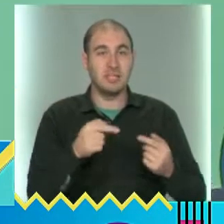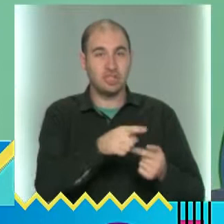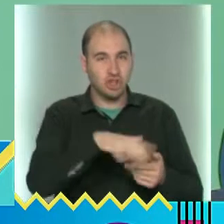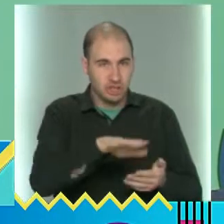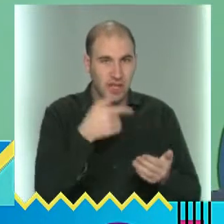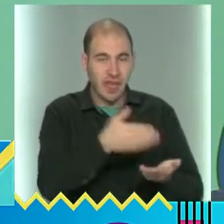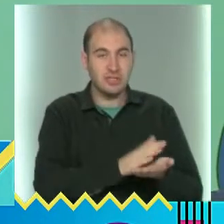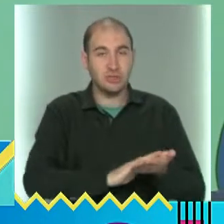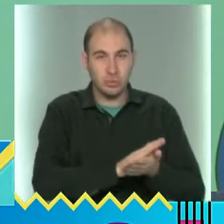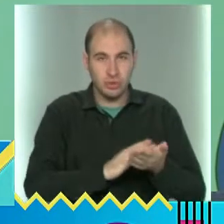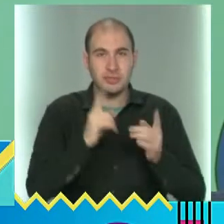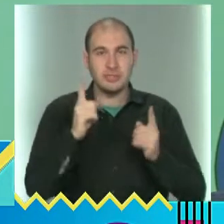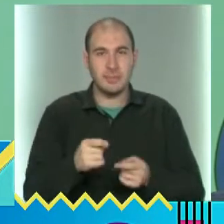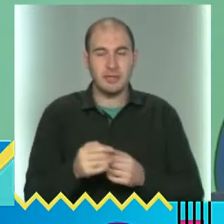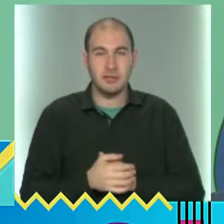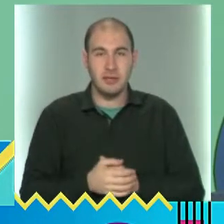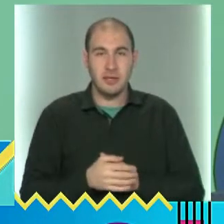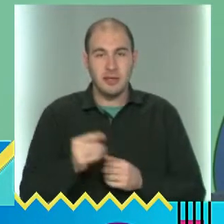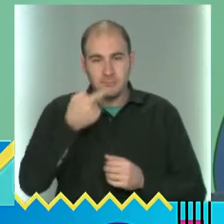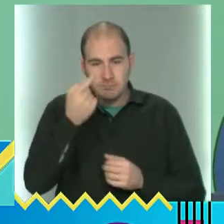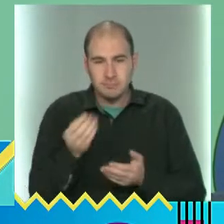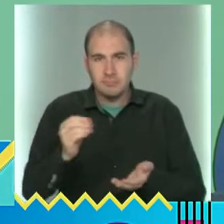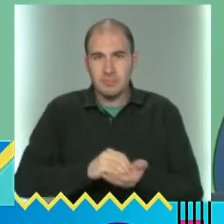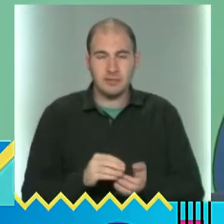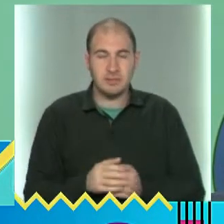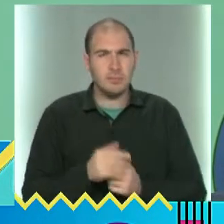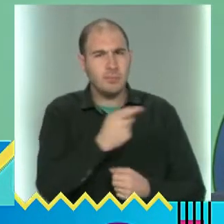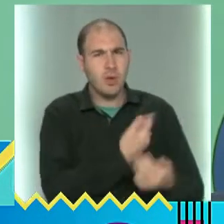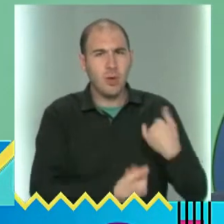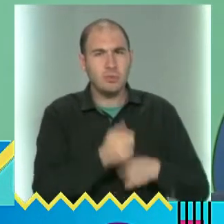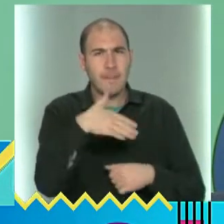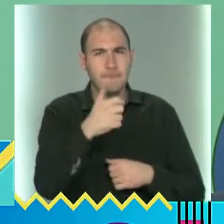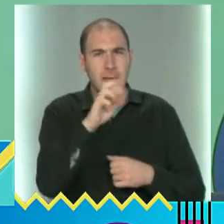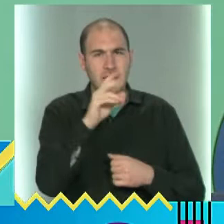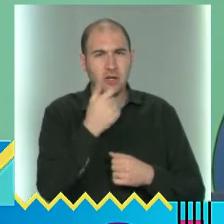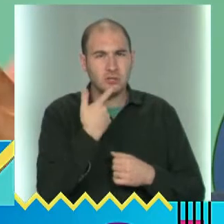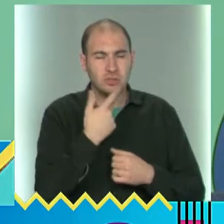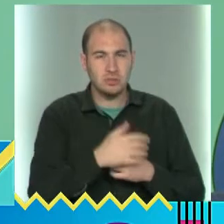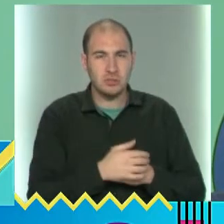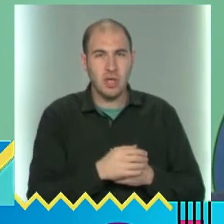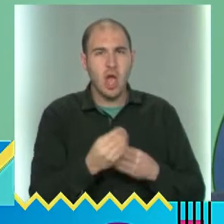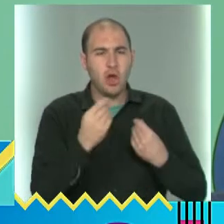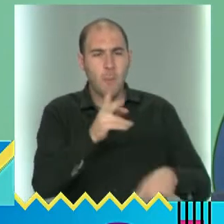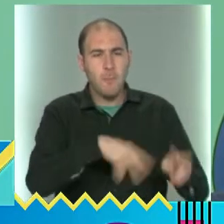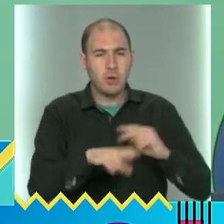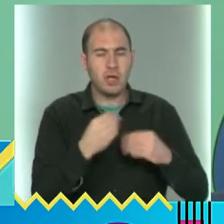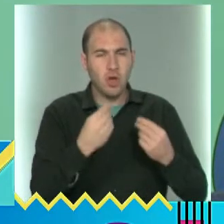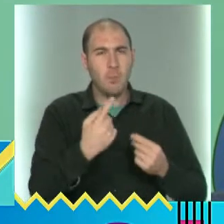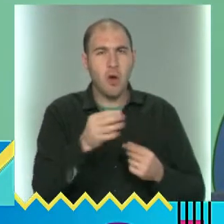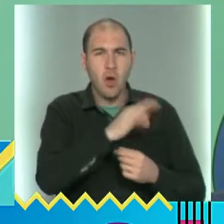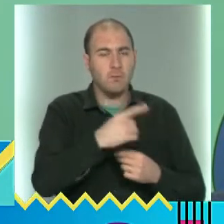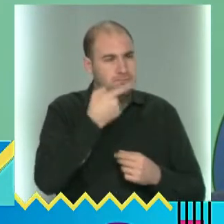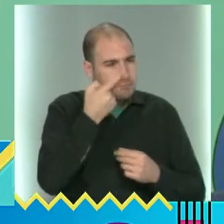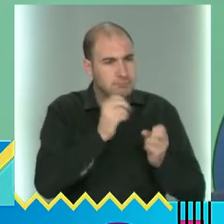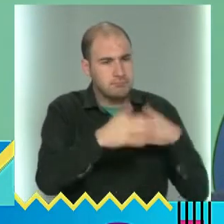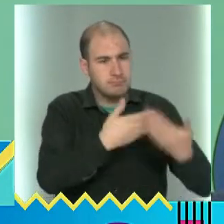social, buscar una solución y esto de sumar la curiosidad. Sería bueno que nos cuentes, Marcos, acerca de cómo fue esa búsqueda o cómo despertó esa curiosidad